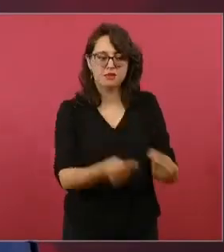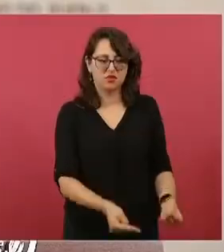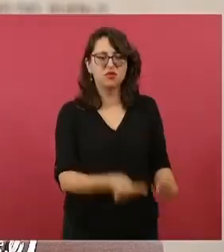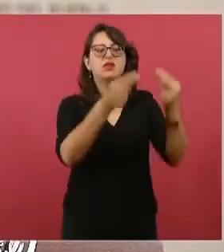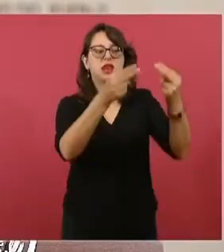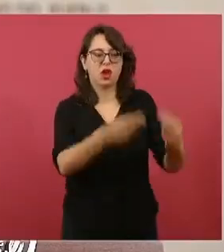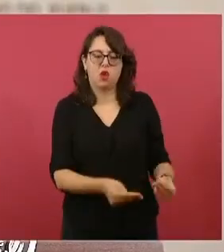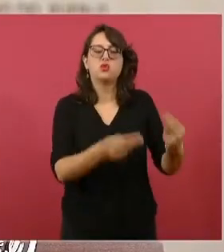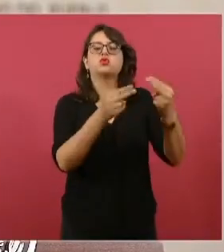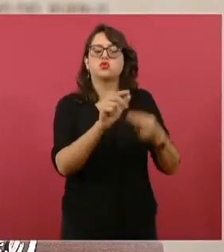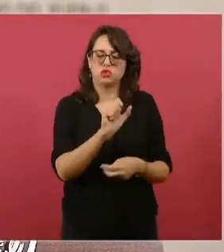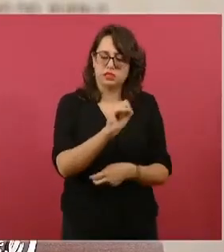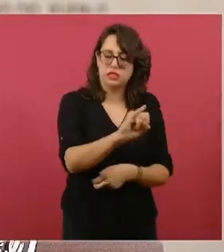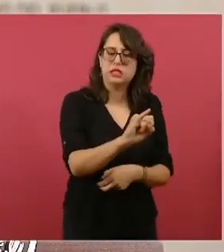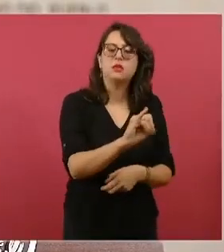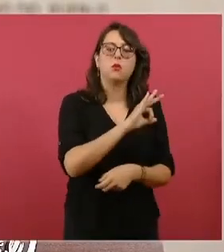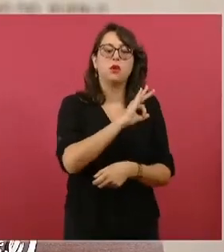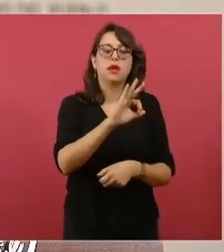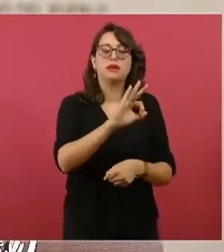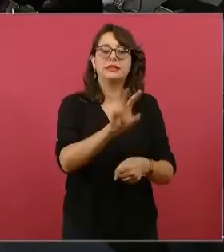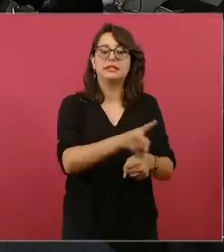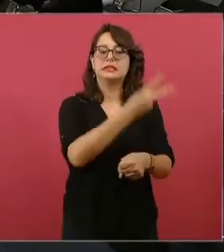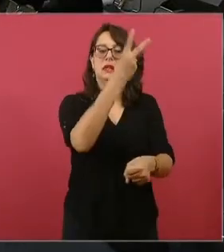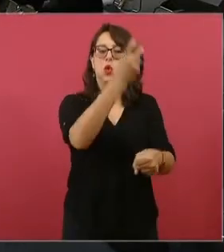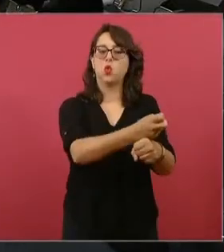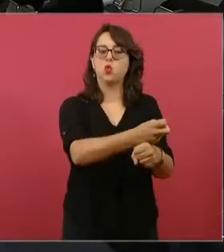es gobernar para el pueblo.